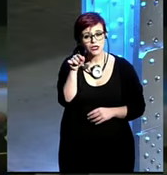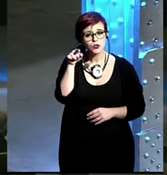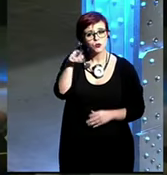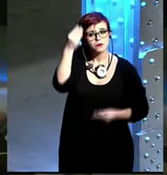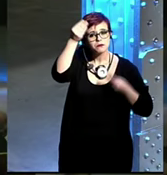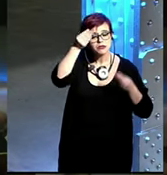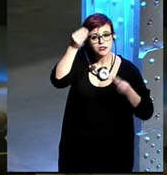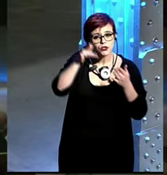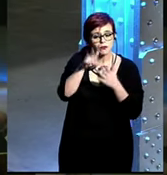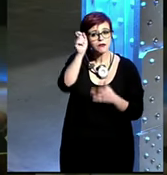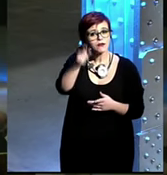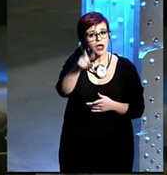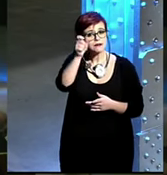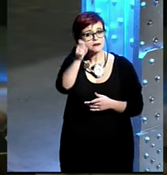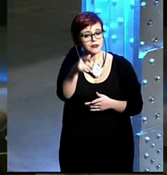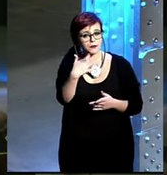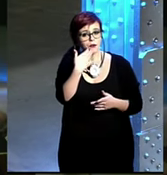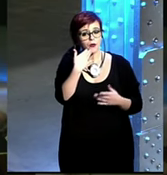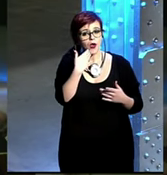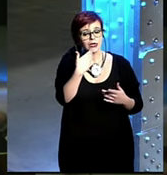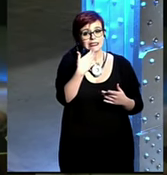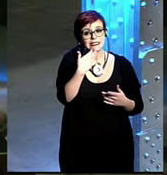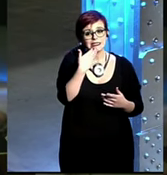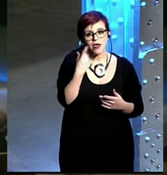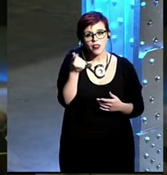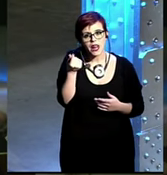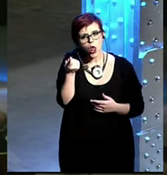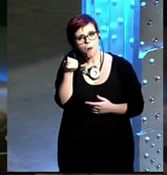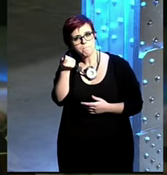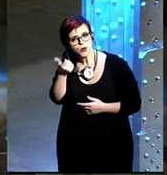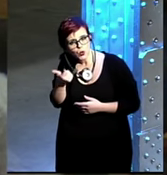¿crees que es más frecuente tener depresión cuando no tienes mucho dinero?